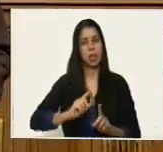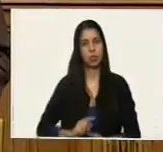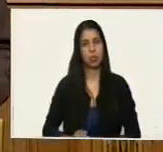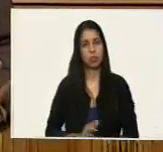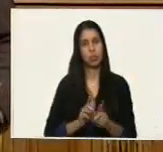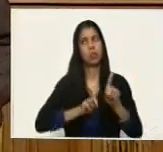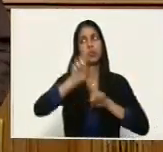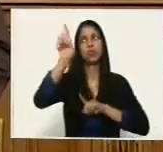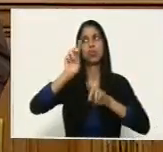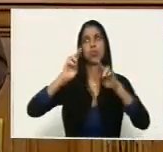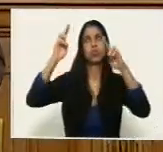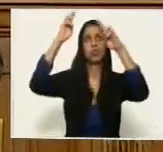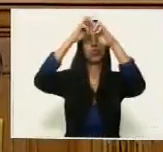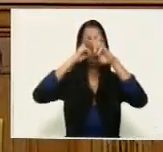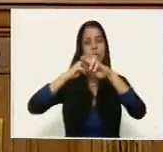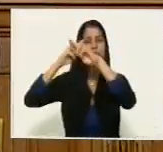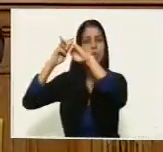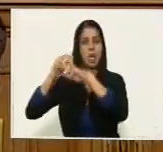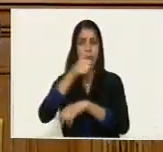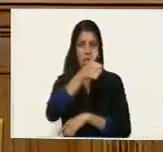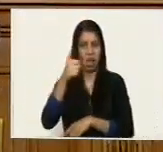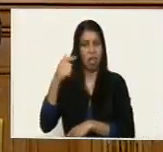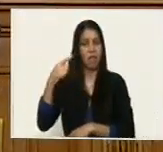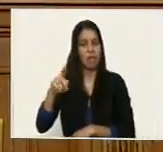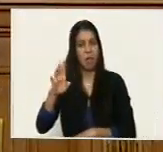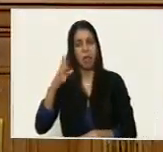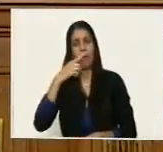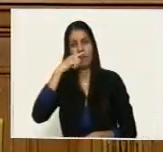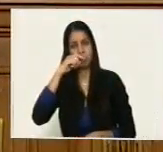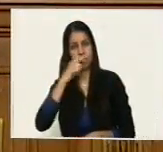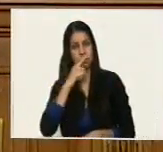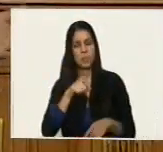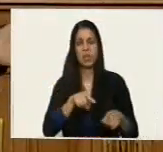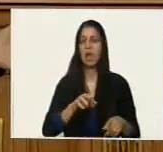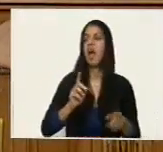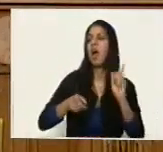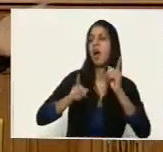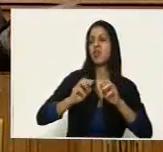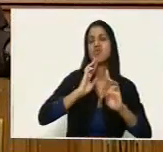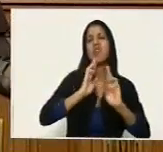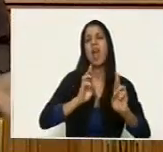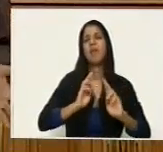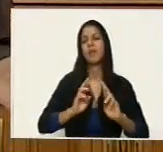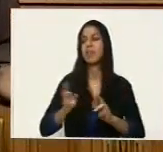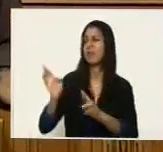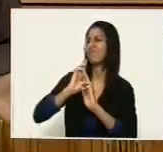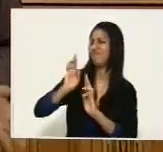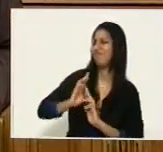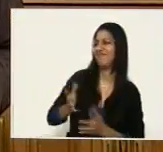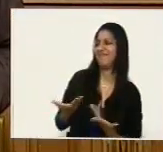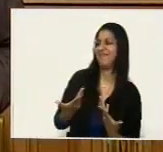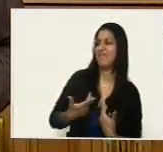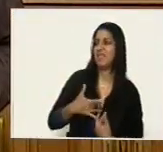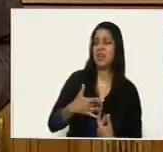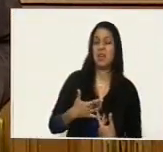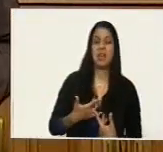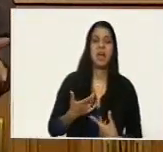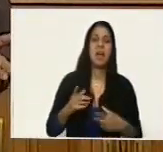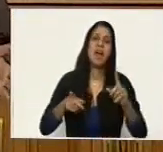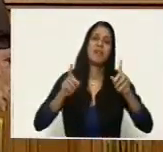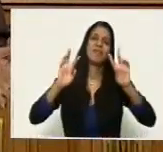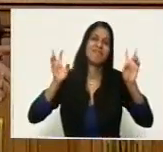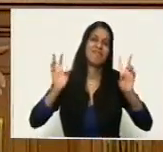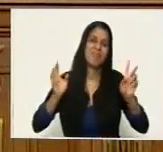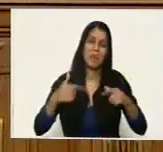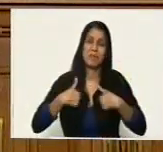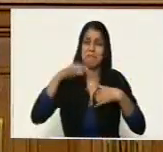sus países llamados satélites. Bueno, después me respondieron por ahí, pero con cosas que yo no manejo muy bien. Un compañero